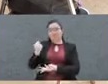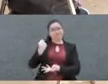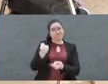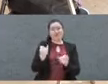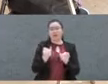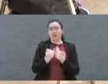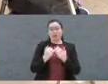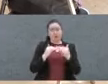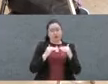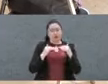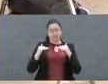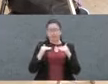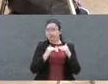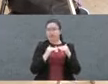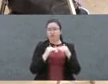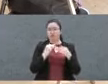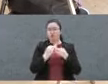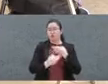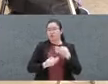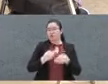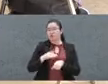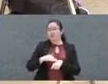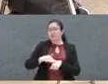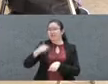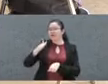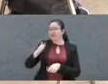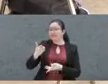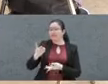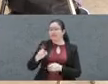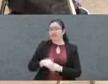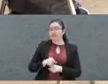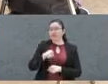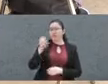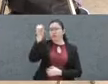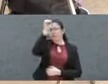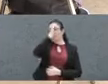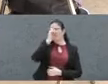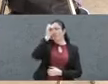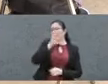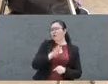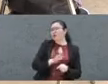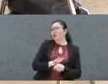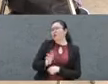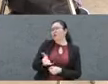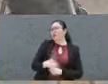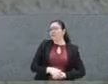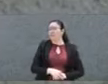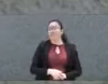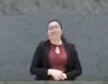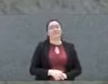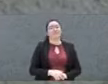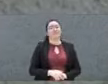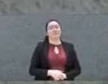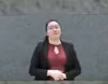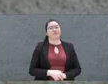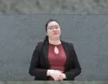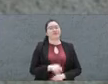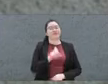que tienen. ¿Nos puede decir cuál es su opinión ante este mensaje que dan? Bueno, pues va a haber un